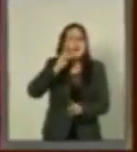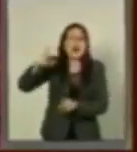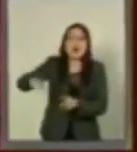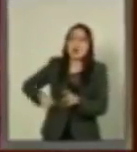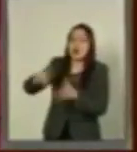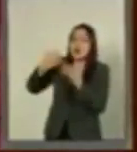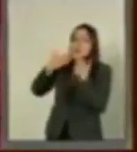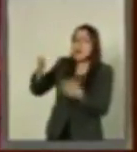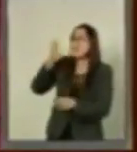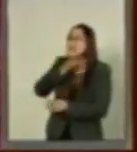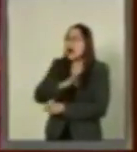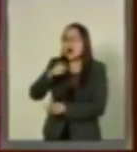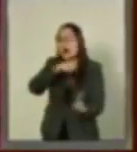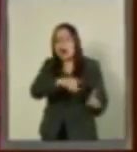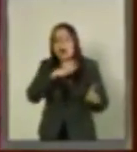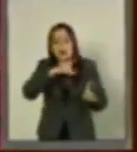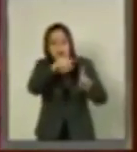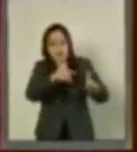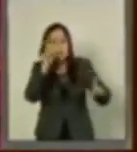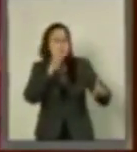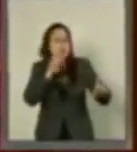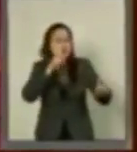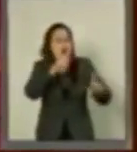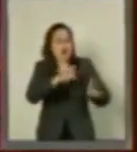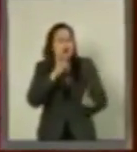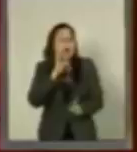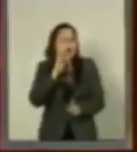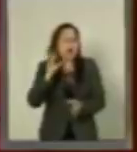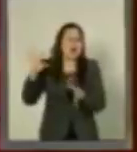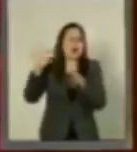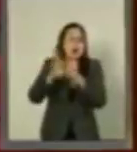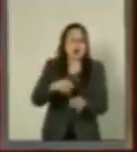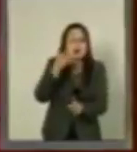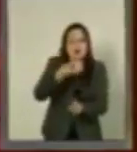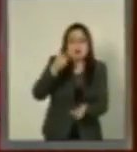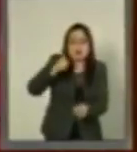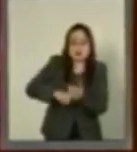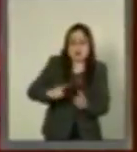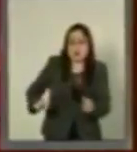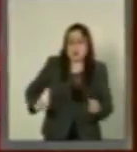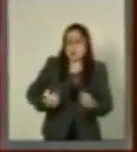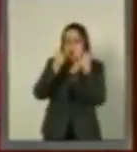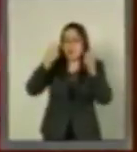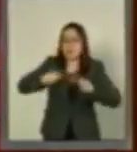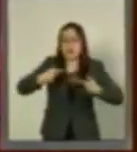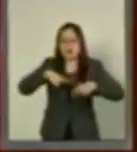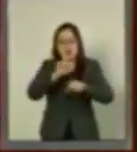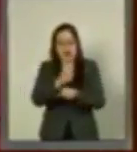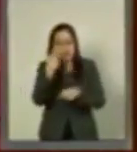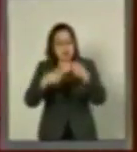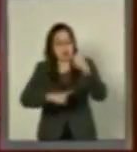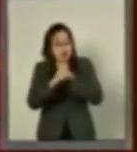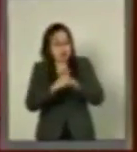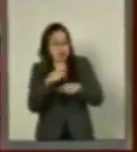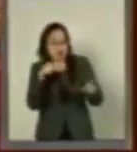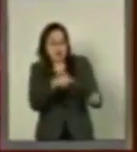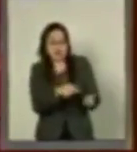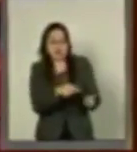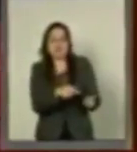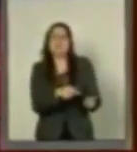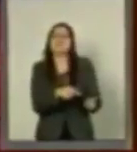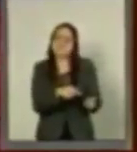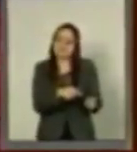gobiernos y que además se llevó y se redujo al término de que es un pleito de carácter personal,